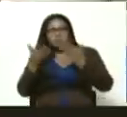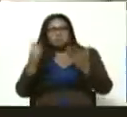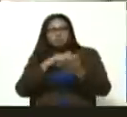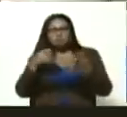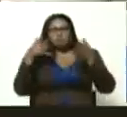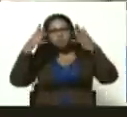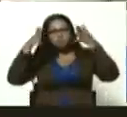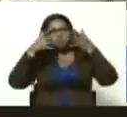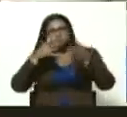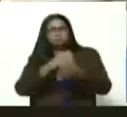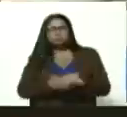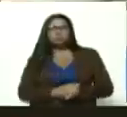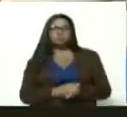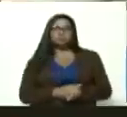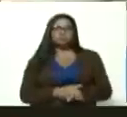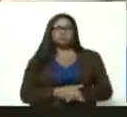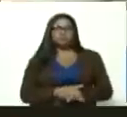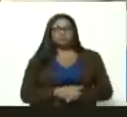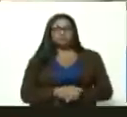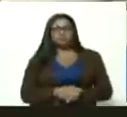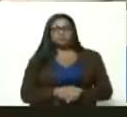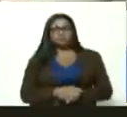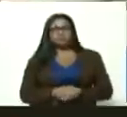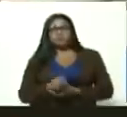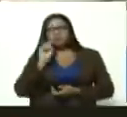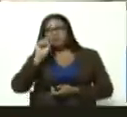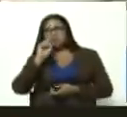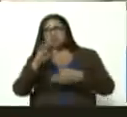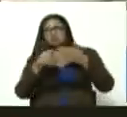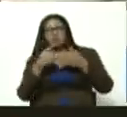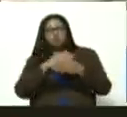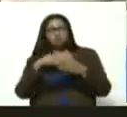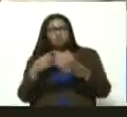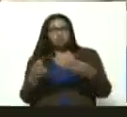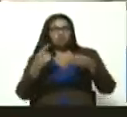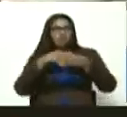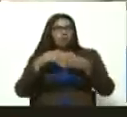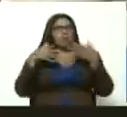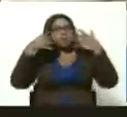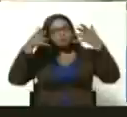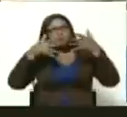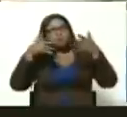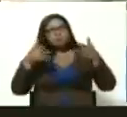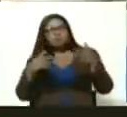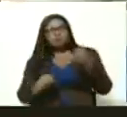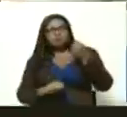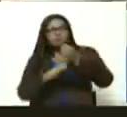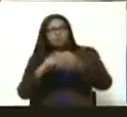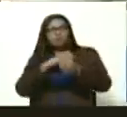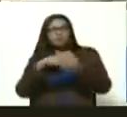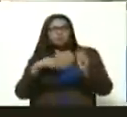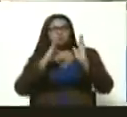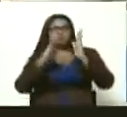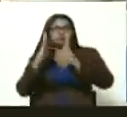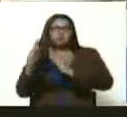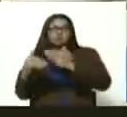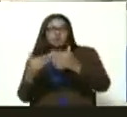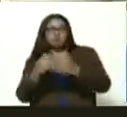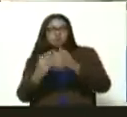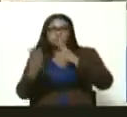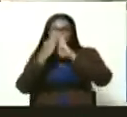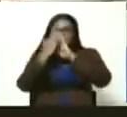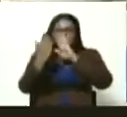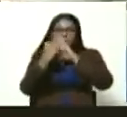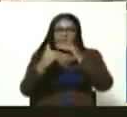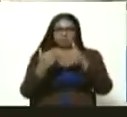cuadros necesario la formula la formación la forja de nuestros cuadros para enfrentar los